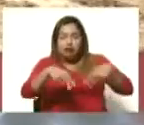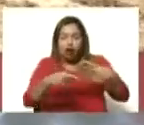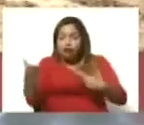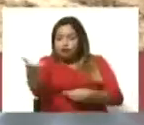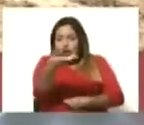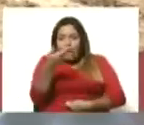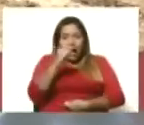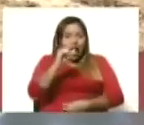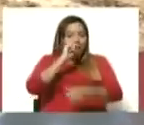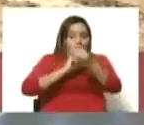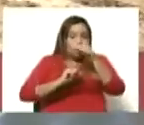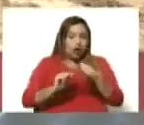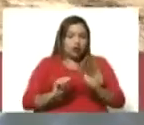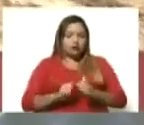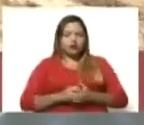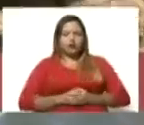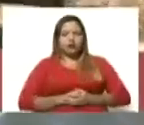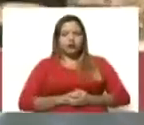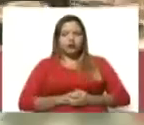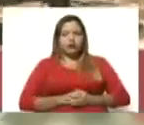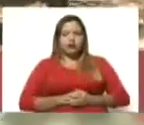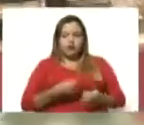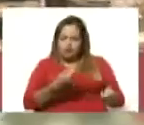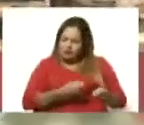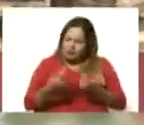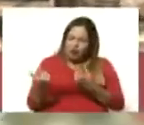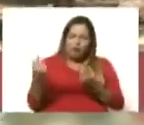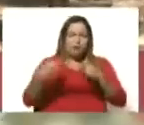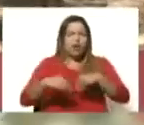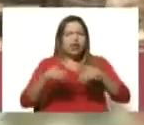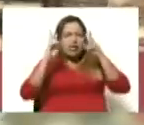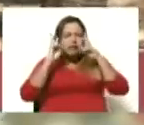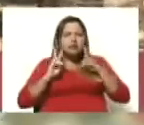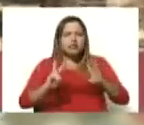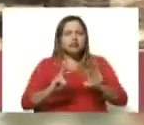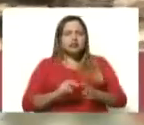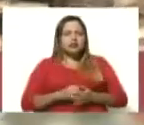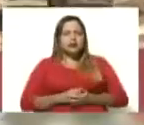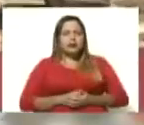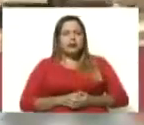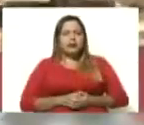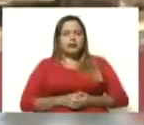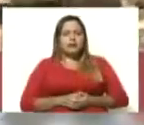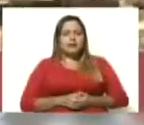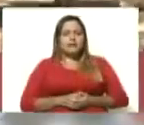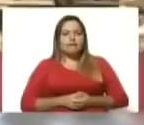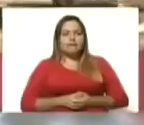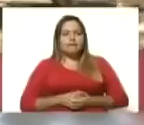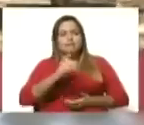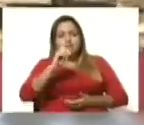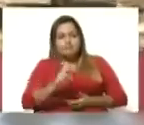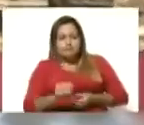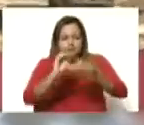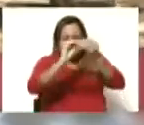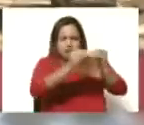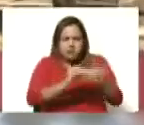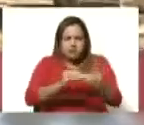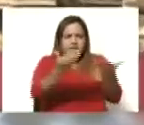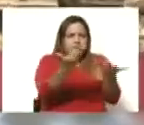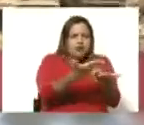agua. Vamos en la limpieza. Y también vamos recuperando las escuelas y